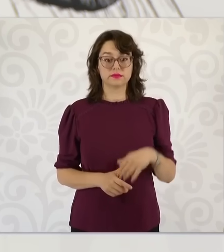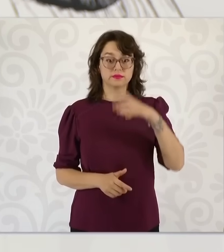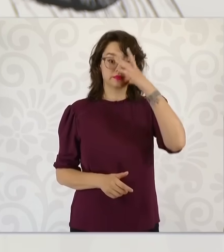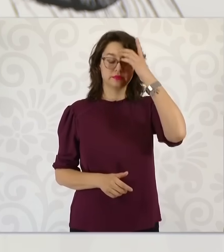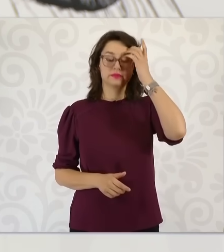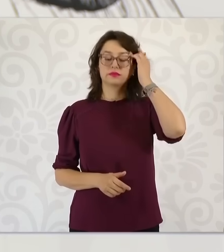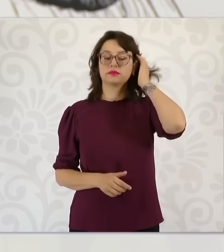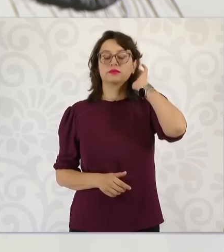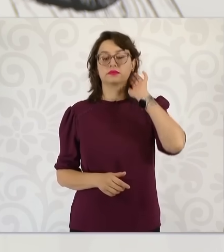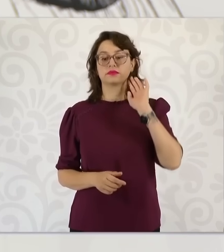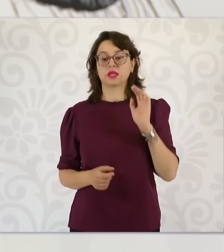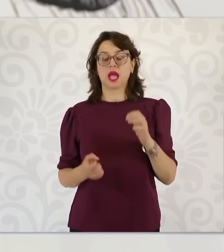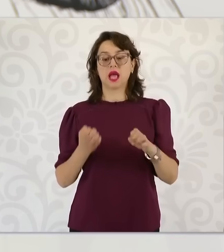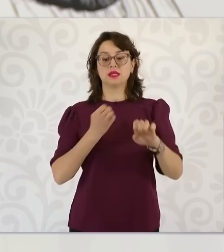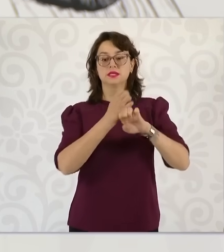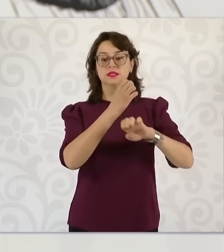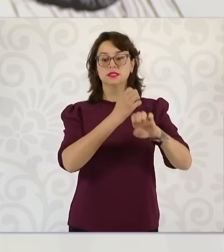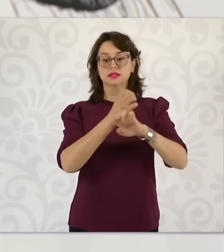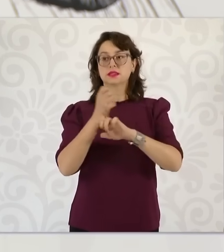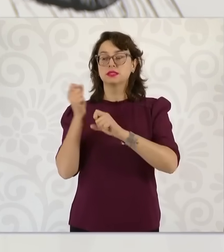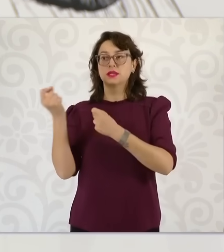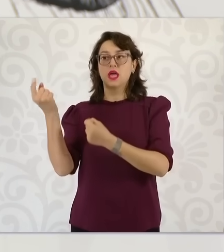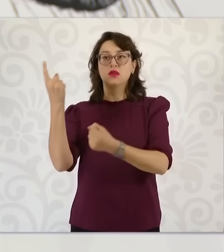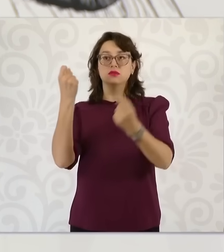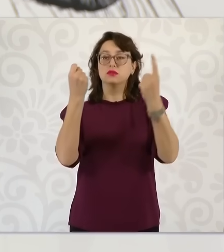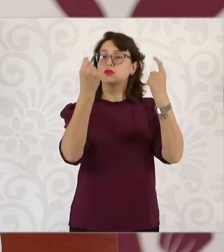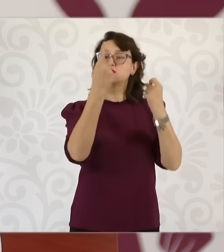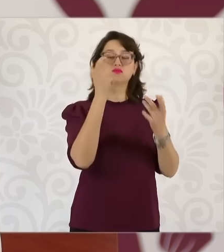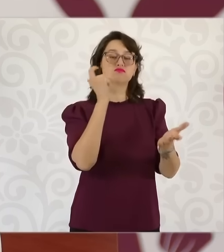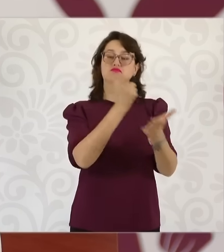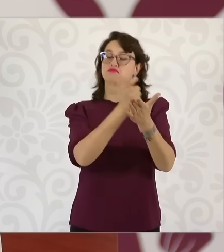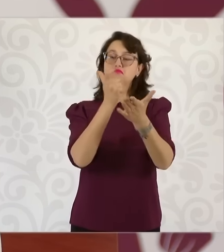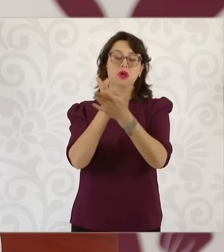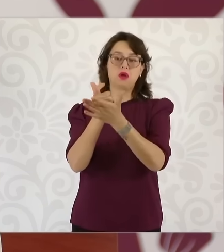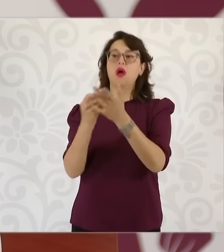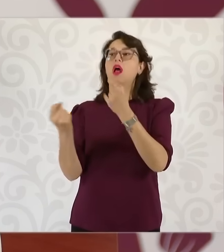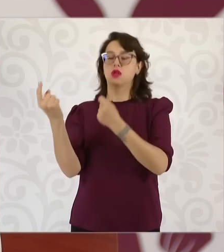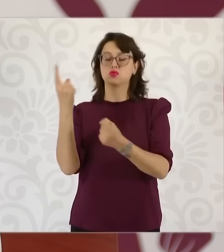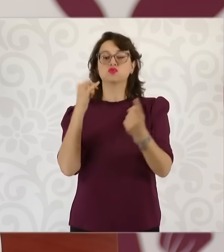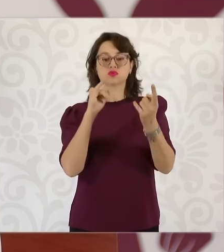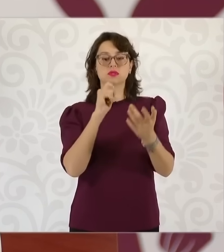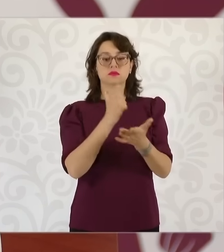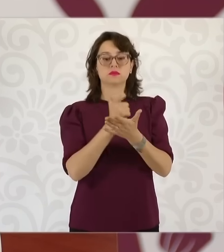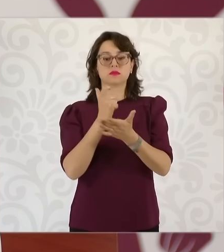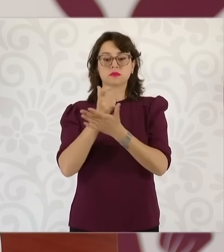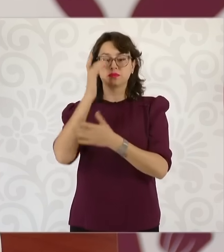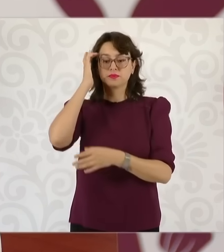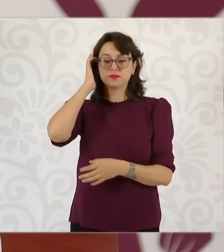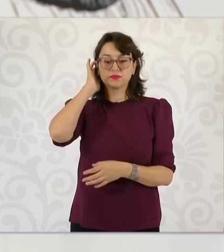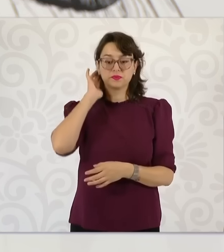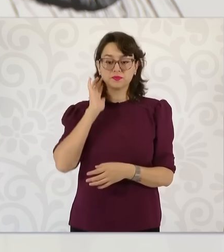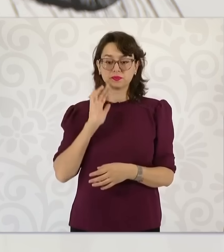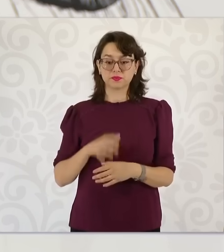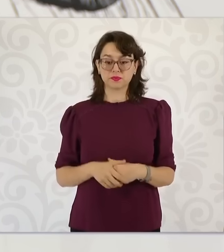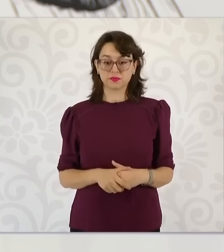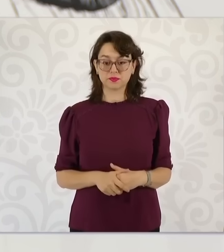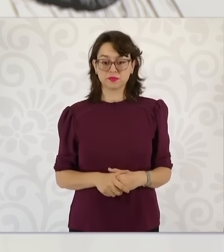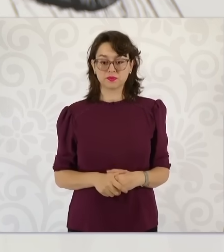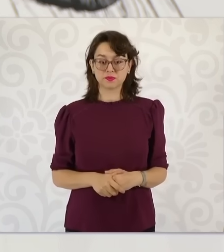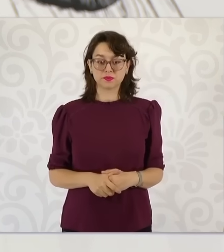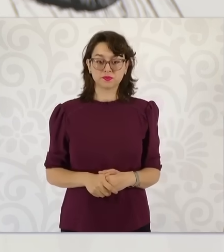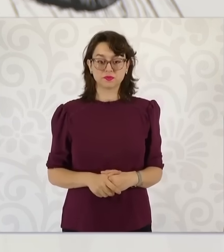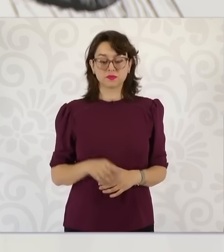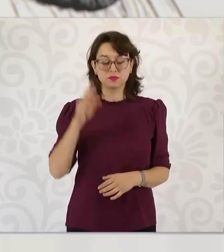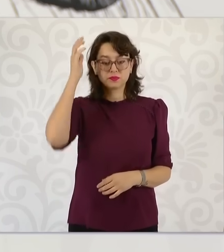no han recibido su apoyo y en otros sí. Pero Ya se puede informar. No, yo no